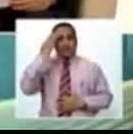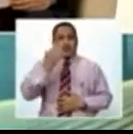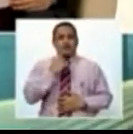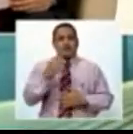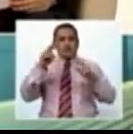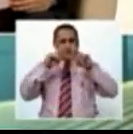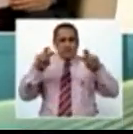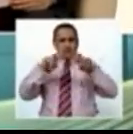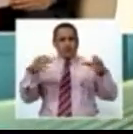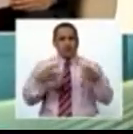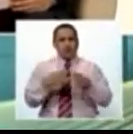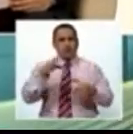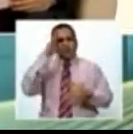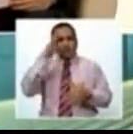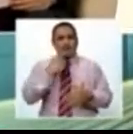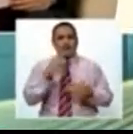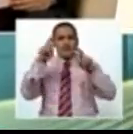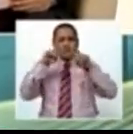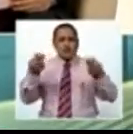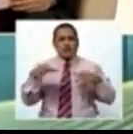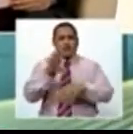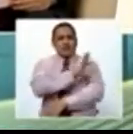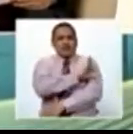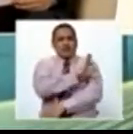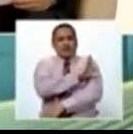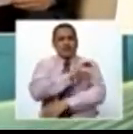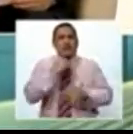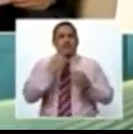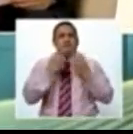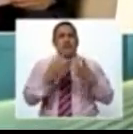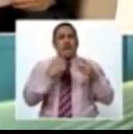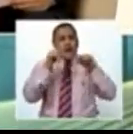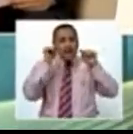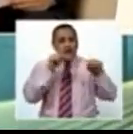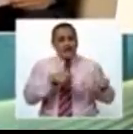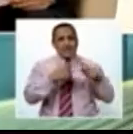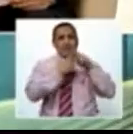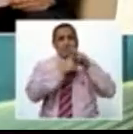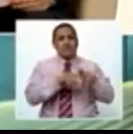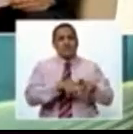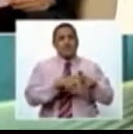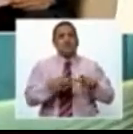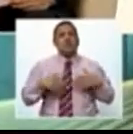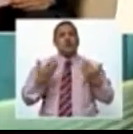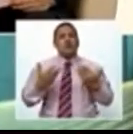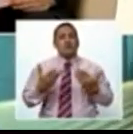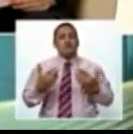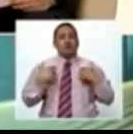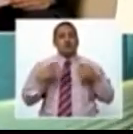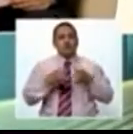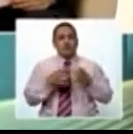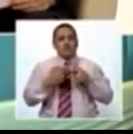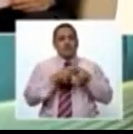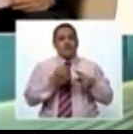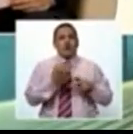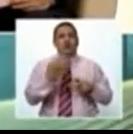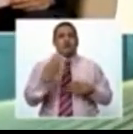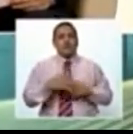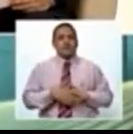siendo investigado en la policía, de que está siendo investigado en la fiscalía, bueno, es desde ese momento que ya podemos iniciar el